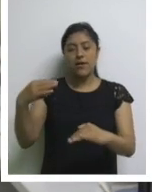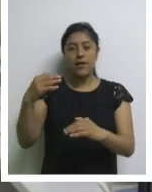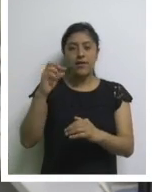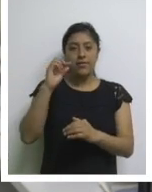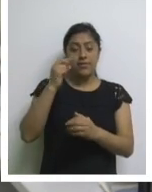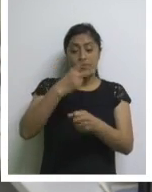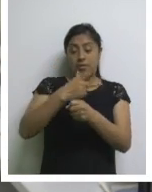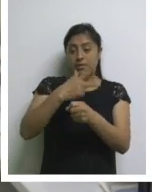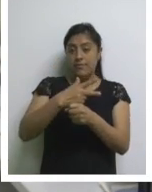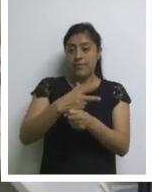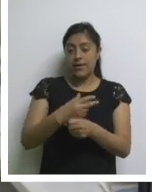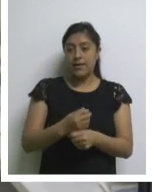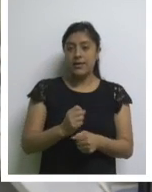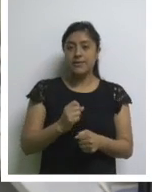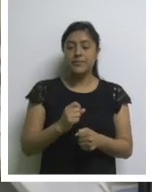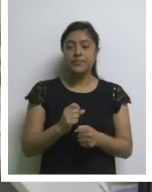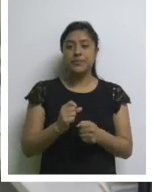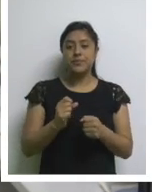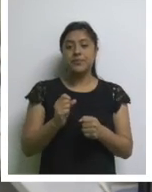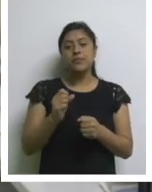realmente están